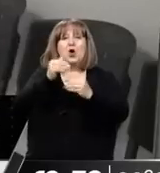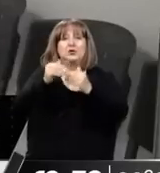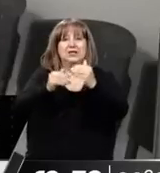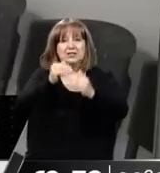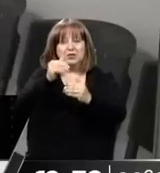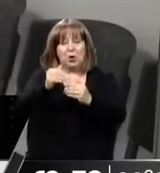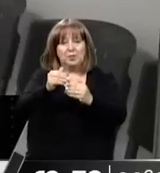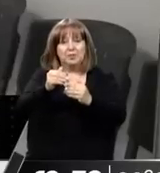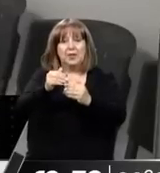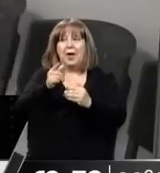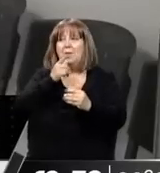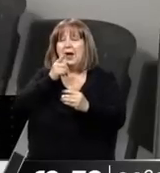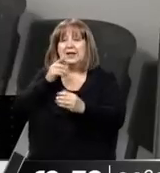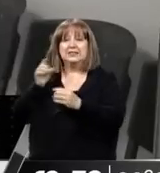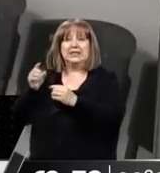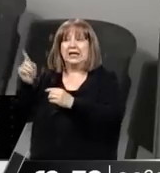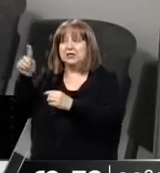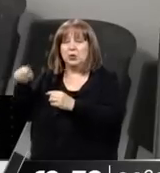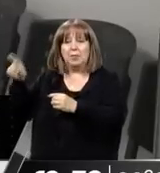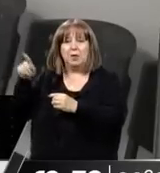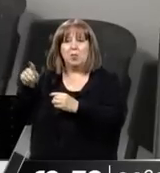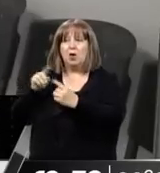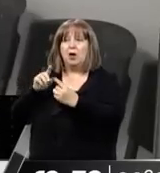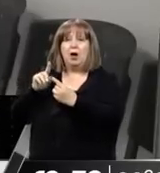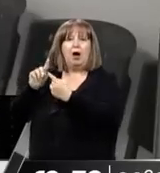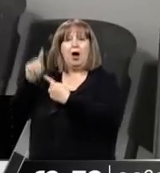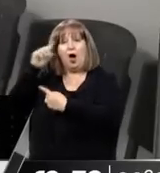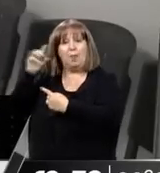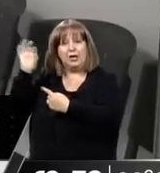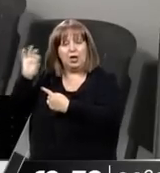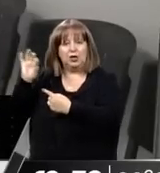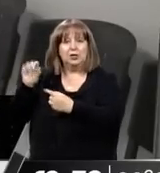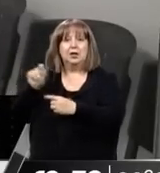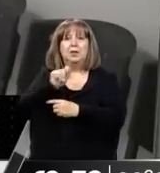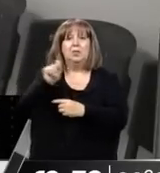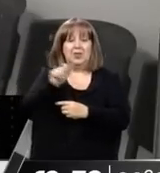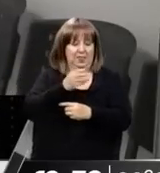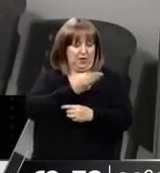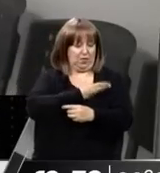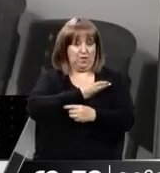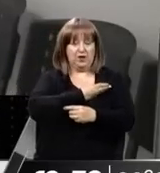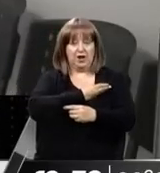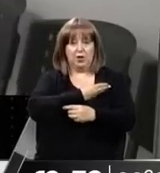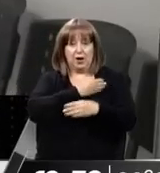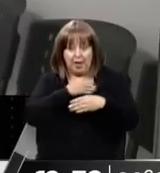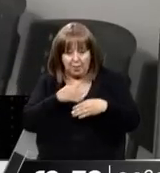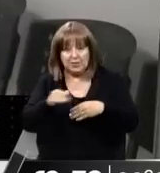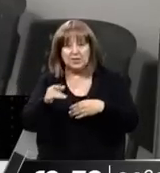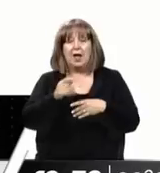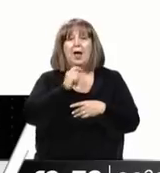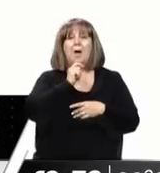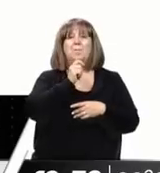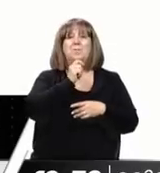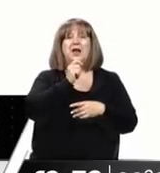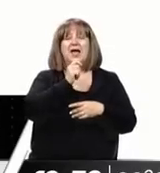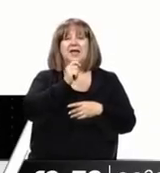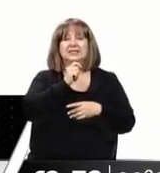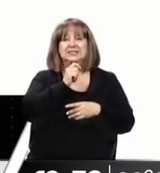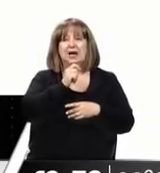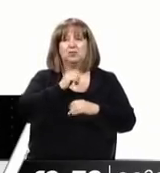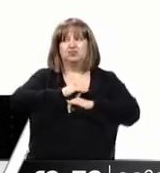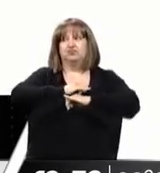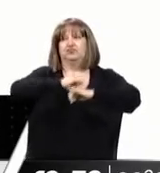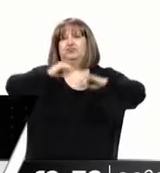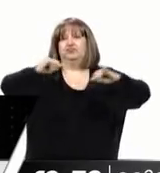de que empiece en el mes de febrero de este año sistemáticamente la prensa ha demonizado a mi clienta